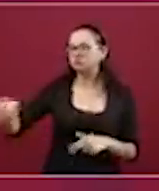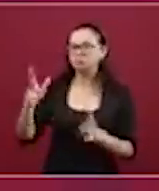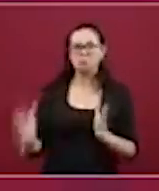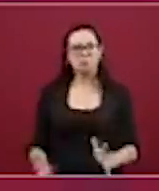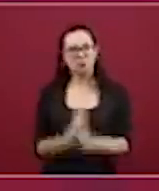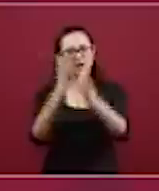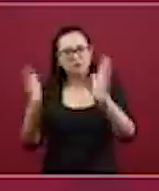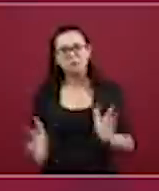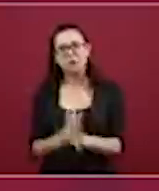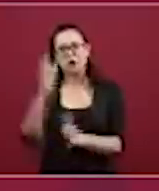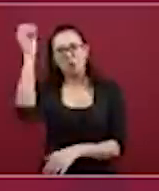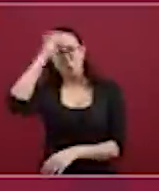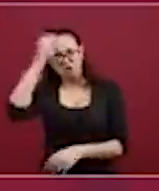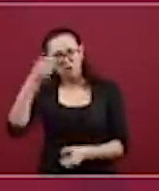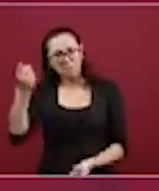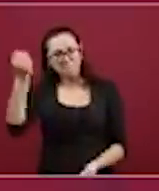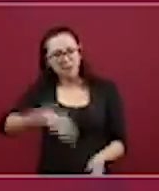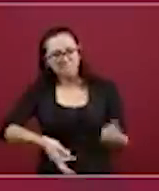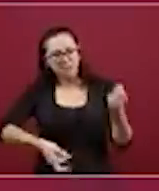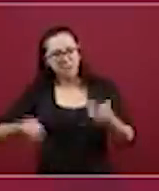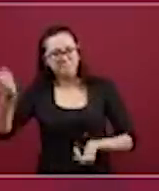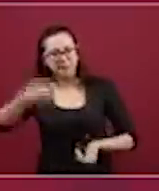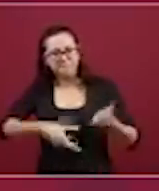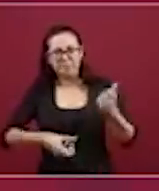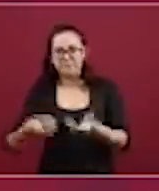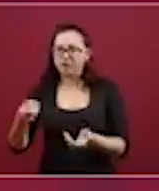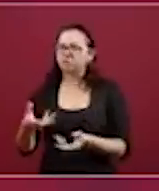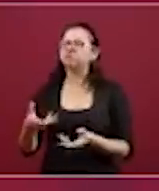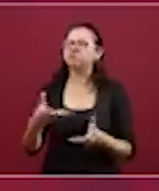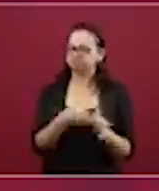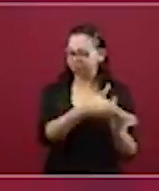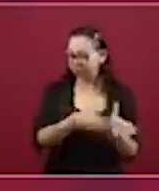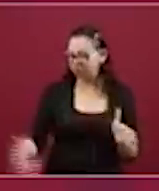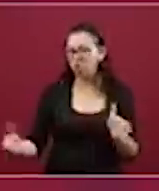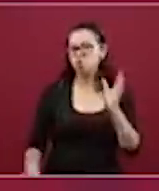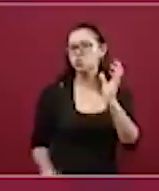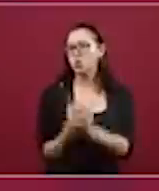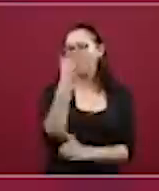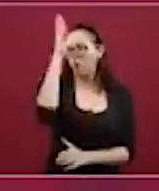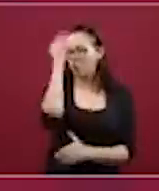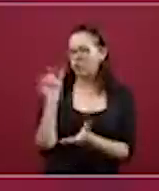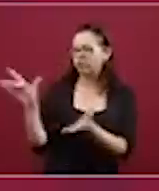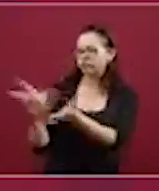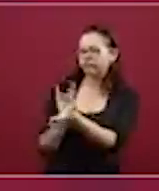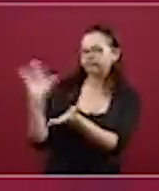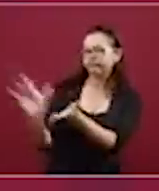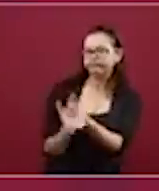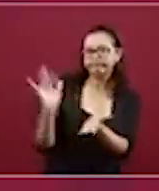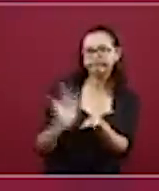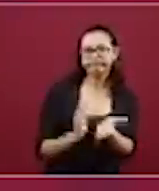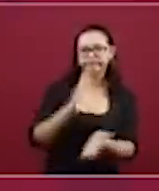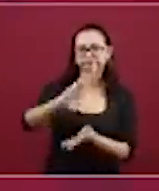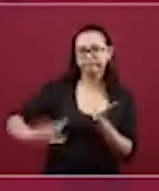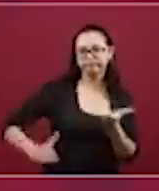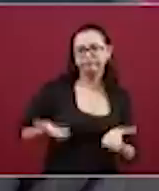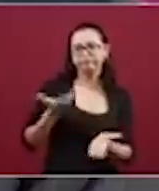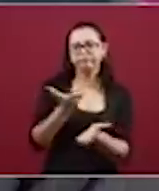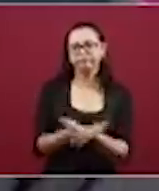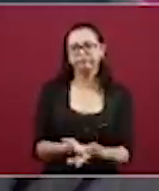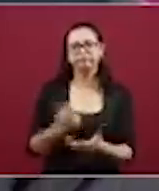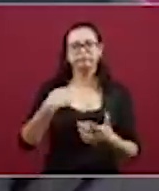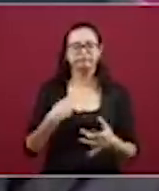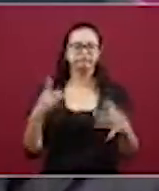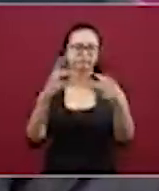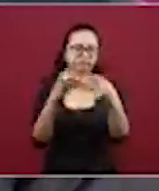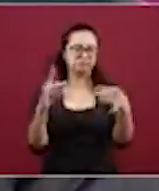opiniones sobre el sistema educativo, tiene varios puntos que voy a decir de manera muy condensada, porque es lo